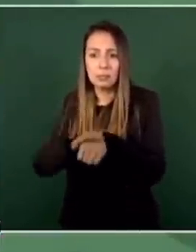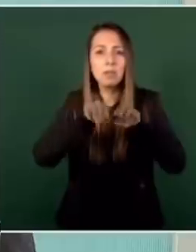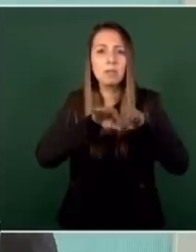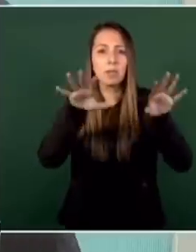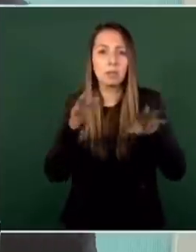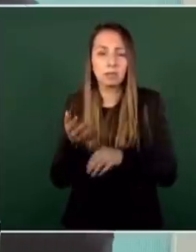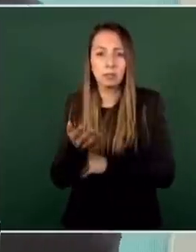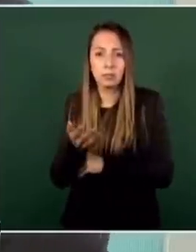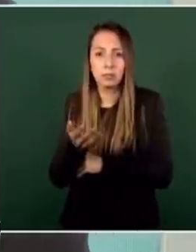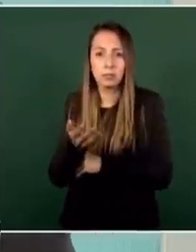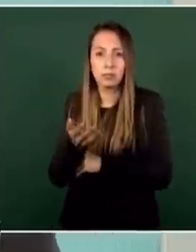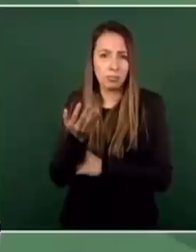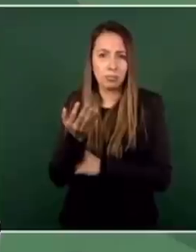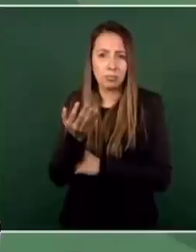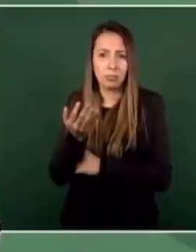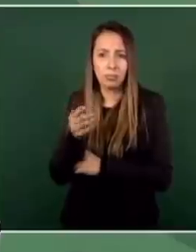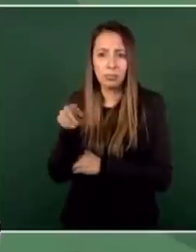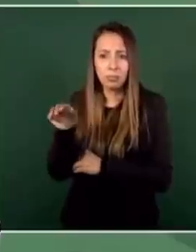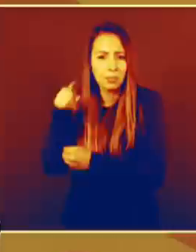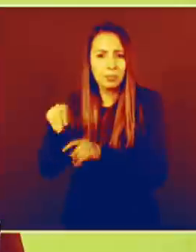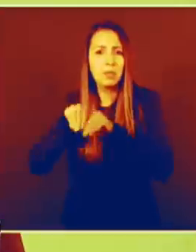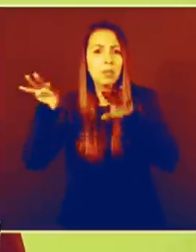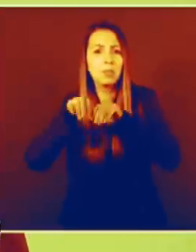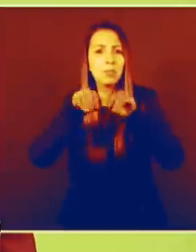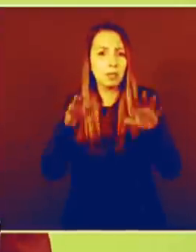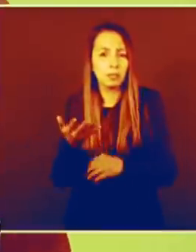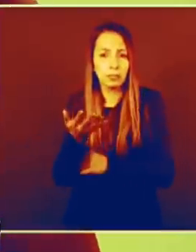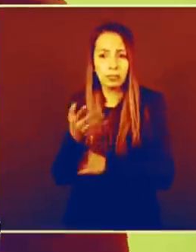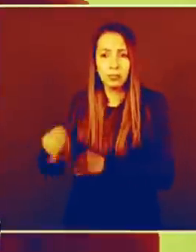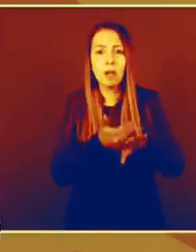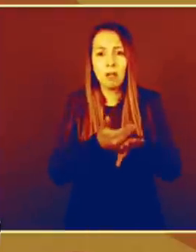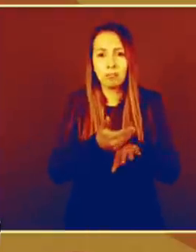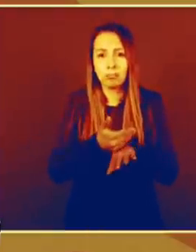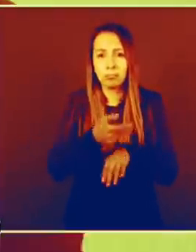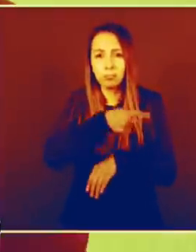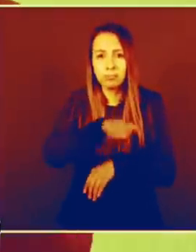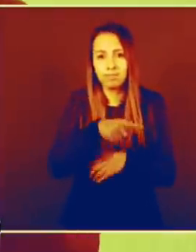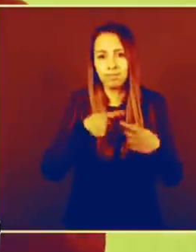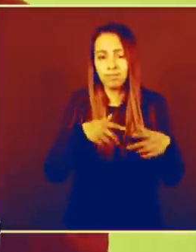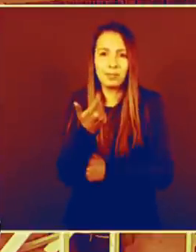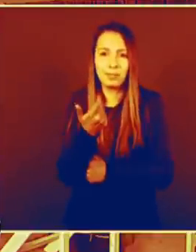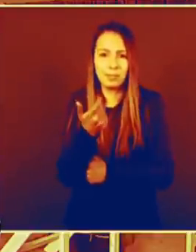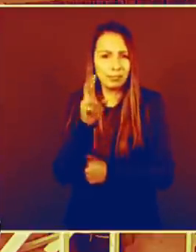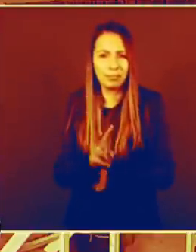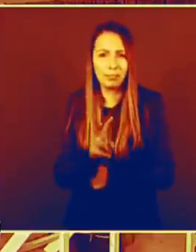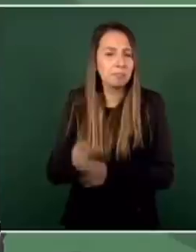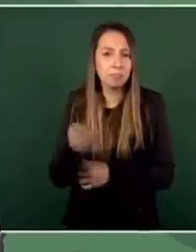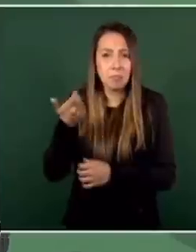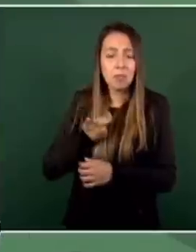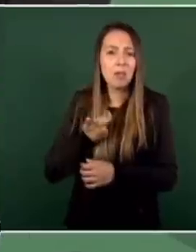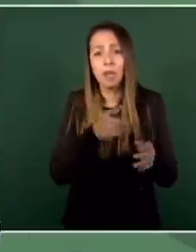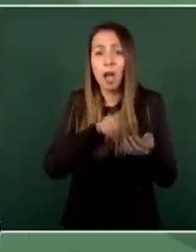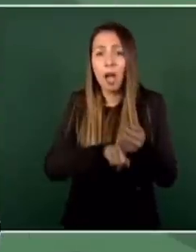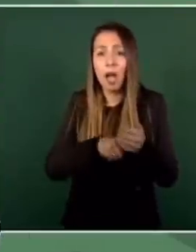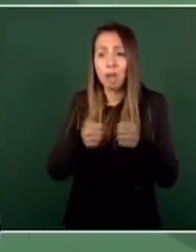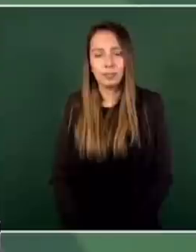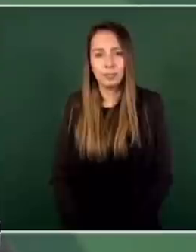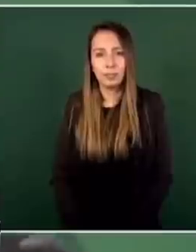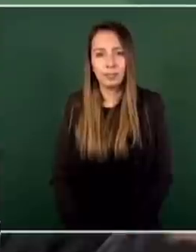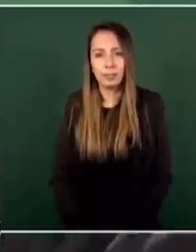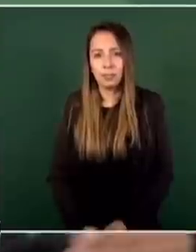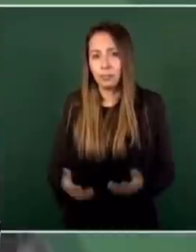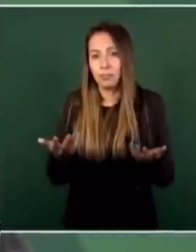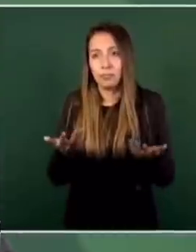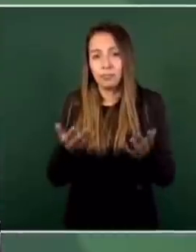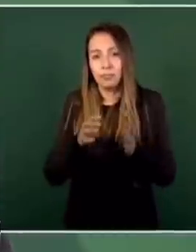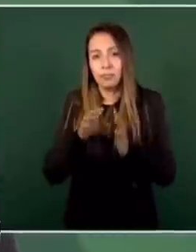conocer cuánto destinan a esas acciones, y que estos periodistas famosos den a conocer cuánto ganan. Son mercenarios de alto rango. Cuánto